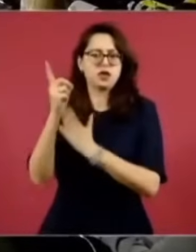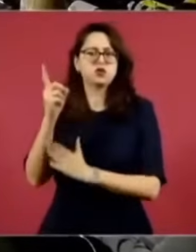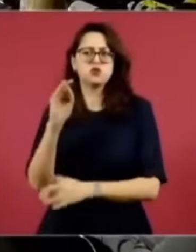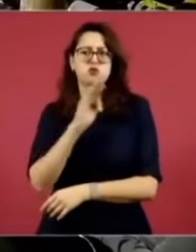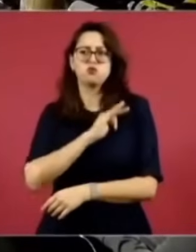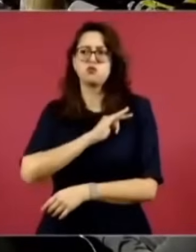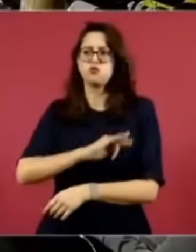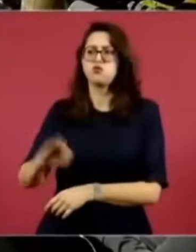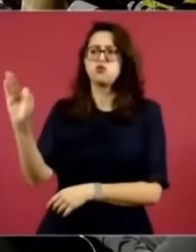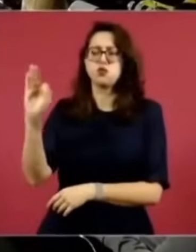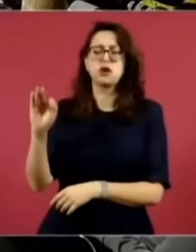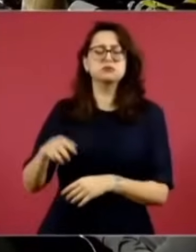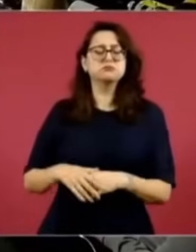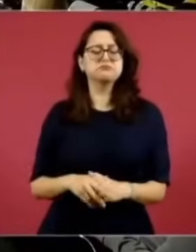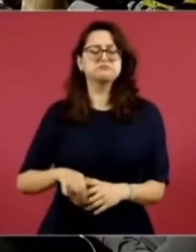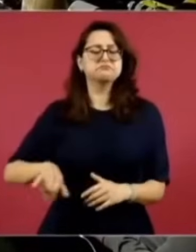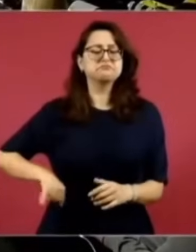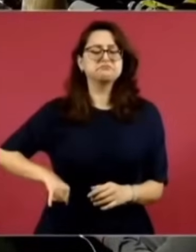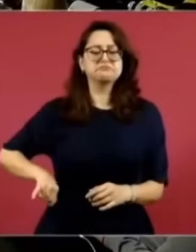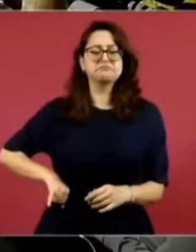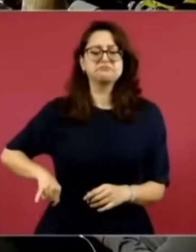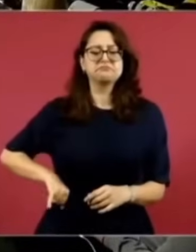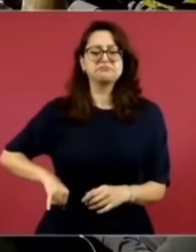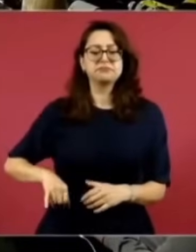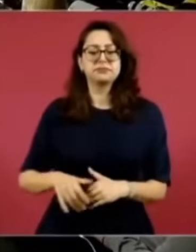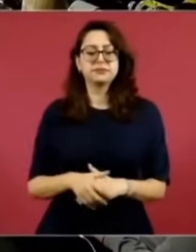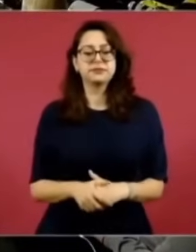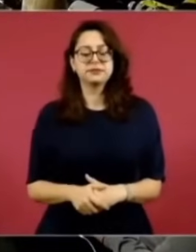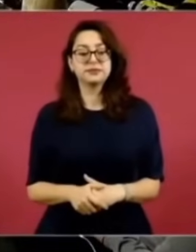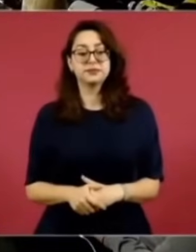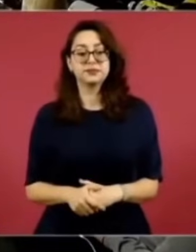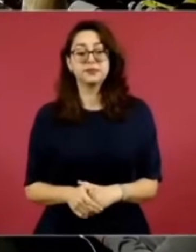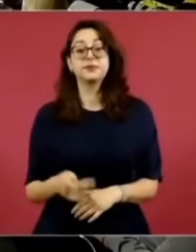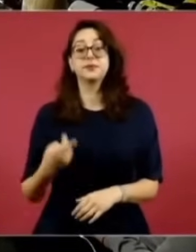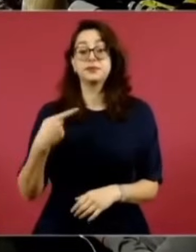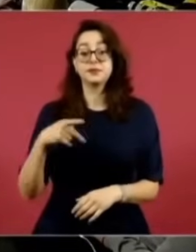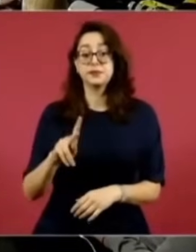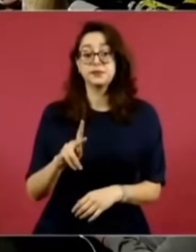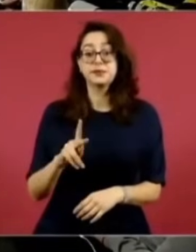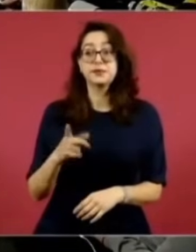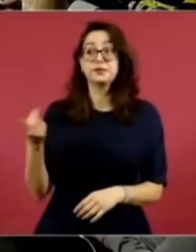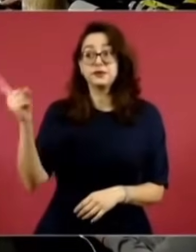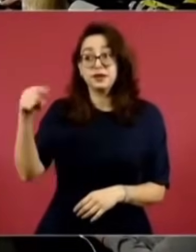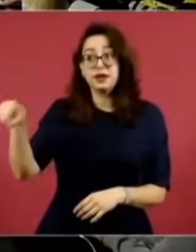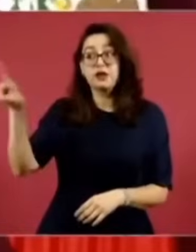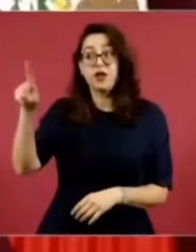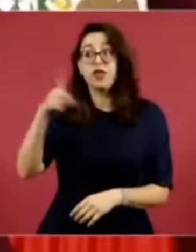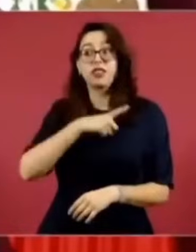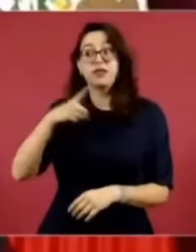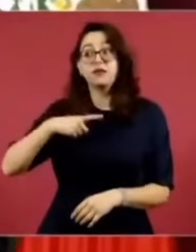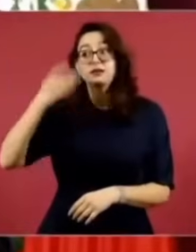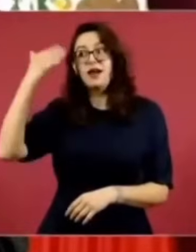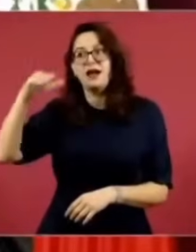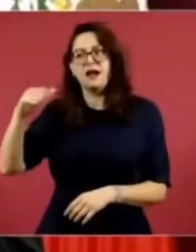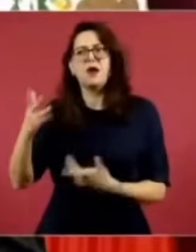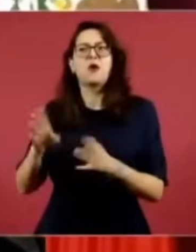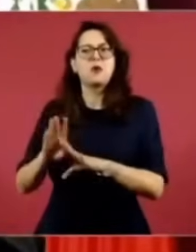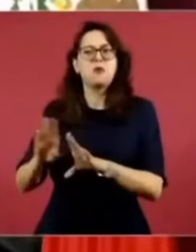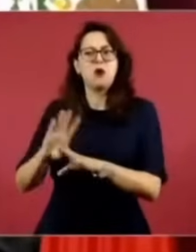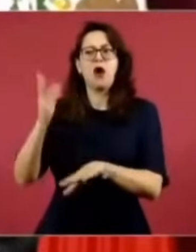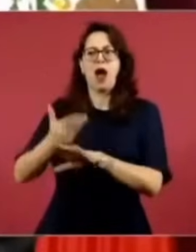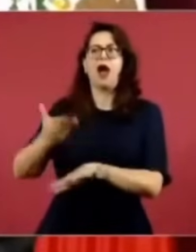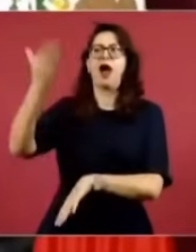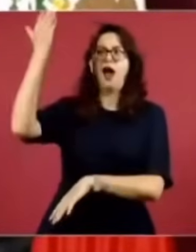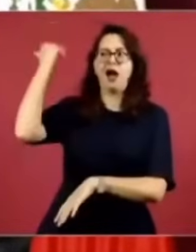es muy interesante. Más ya ellos deben saber que hubo un tiempo en que se